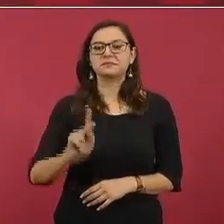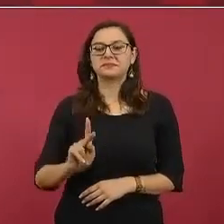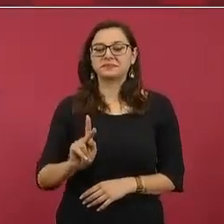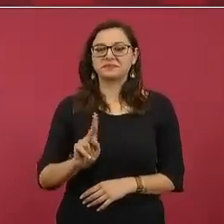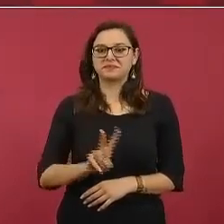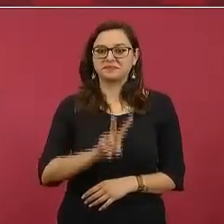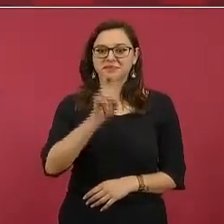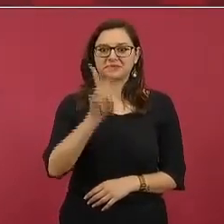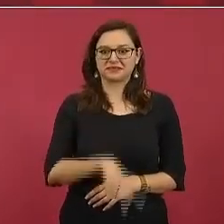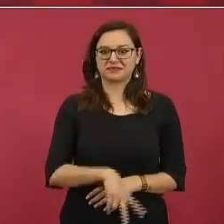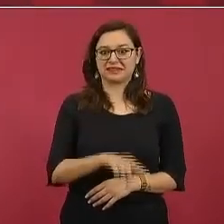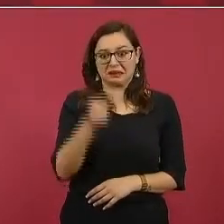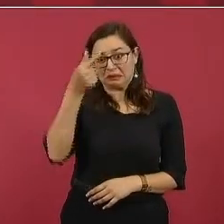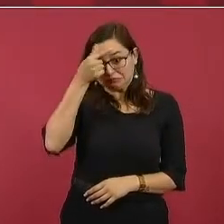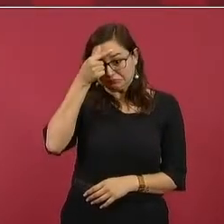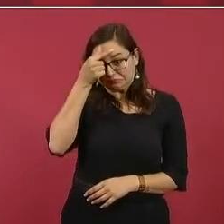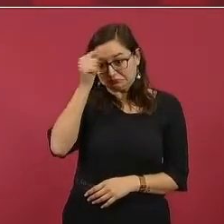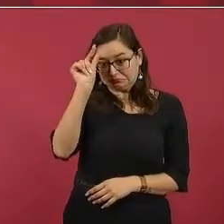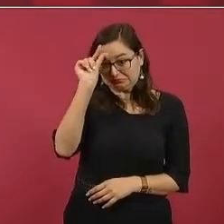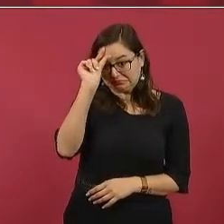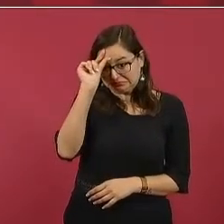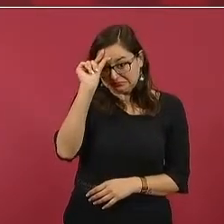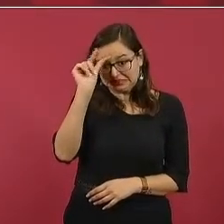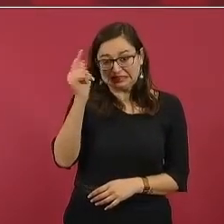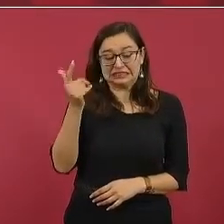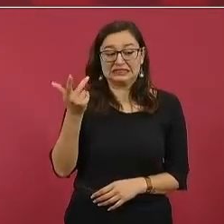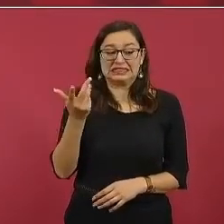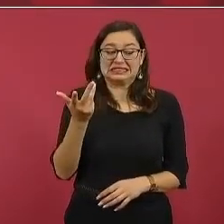siempre es mejor, ¿no?,